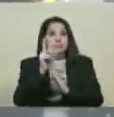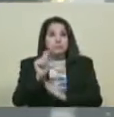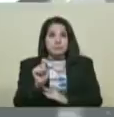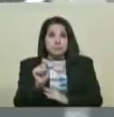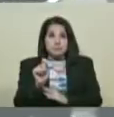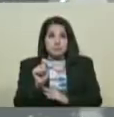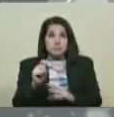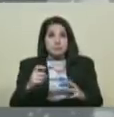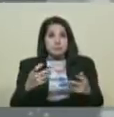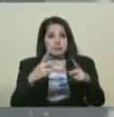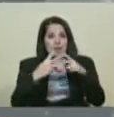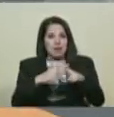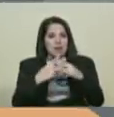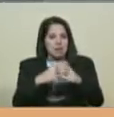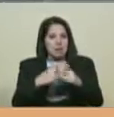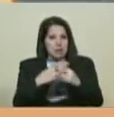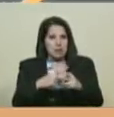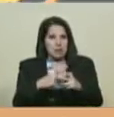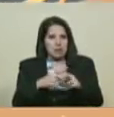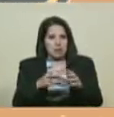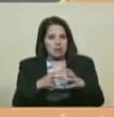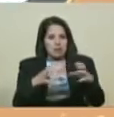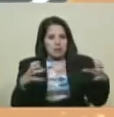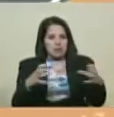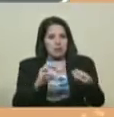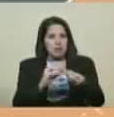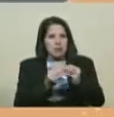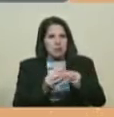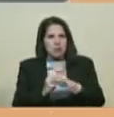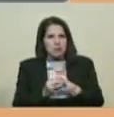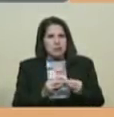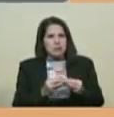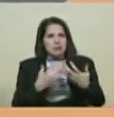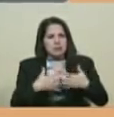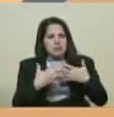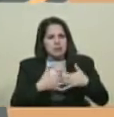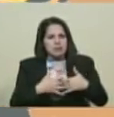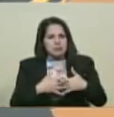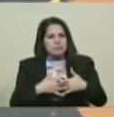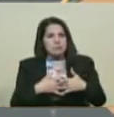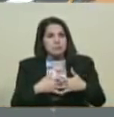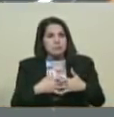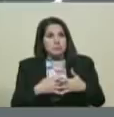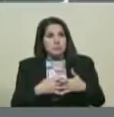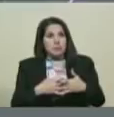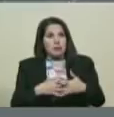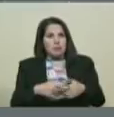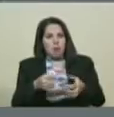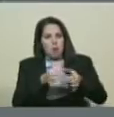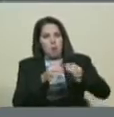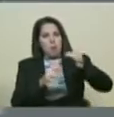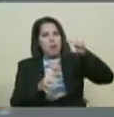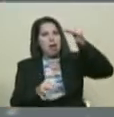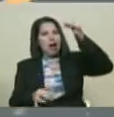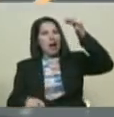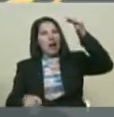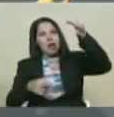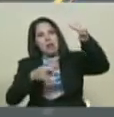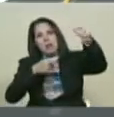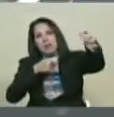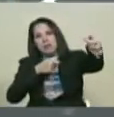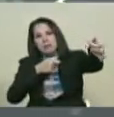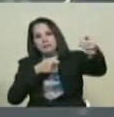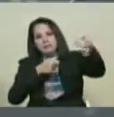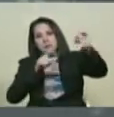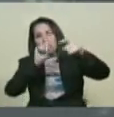encontró una herramienta de tipo rudimentaria, es decir, fue hecha, es una especie de vara de bambú y en su extremo tiene una especie